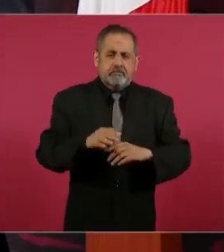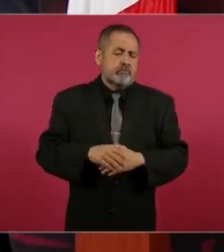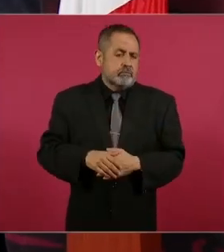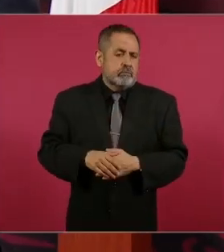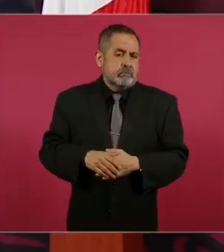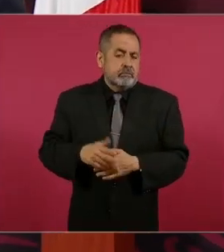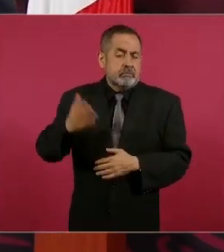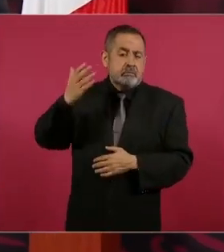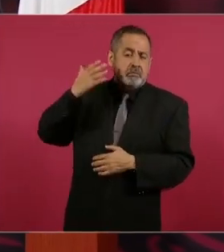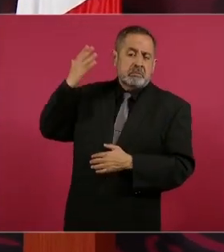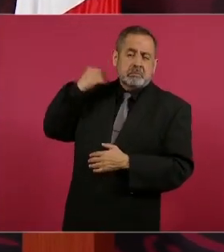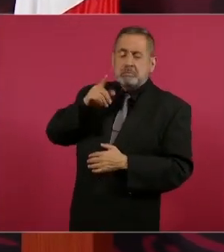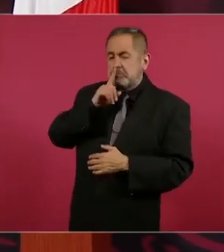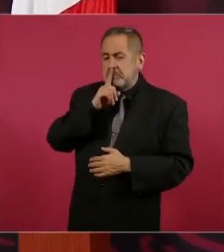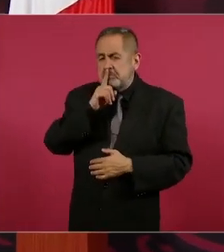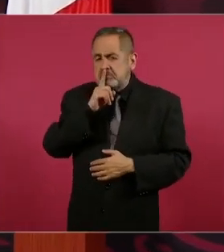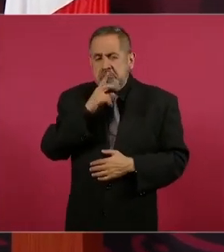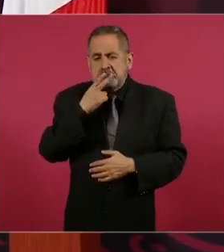Asia no es